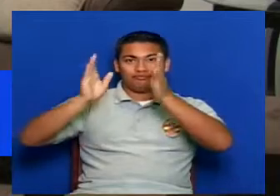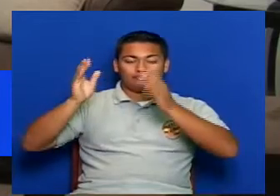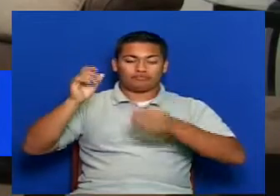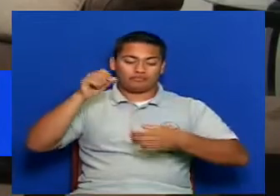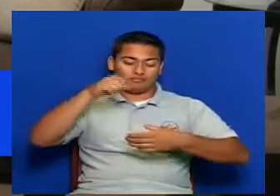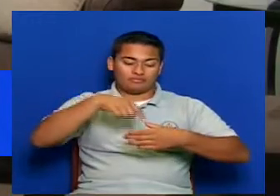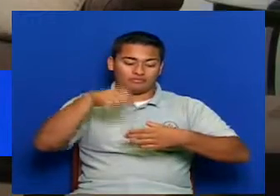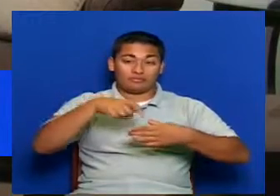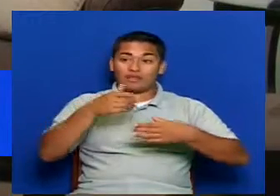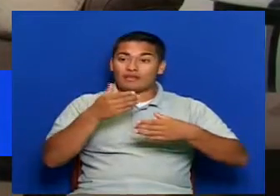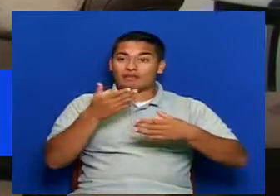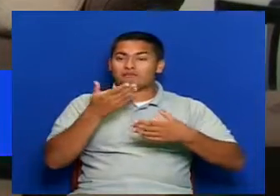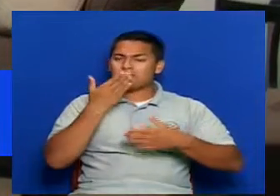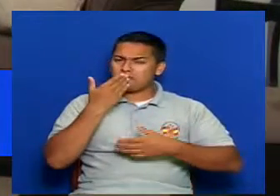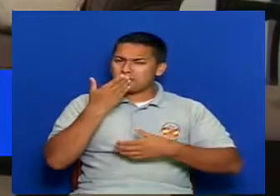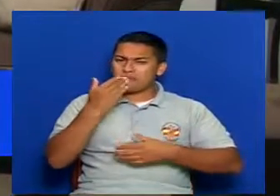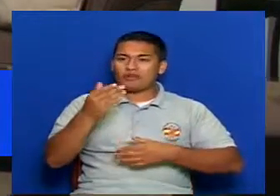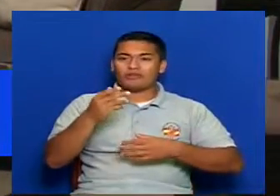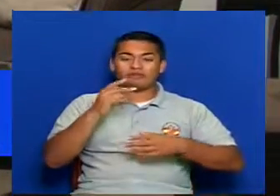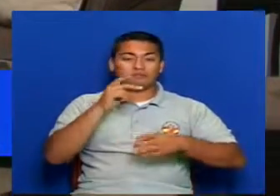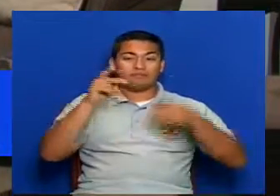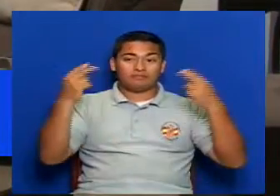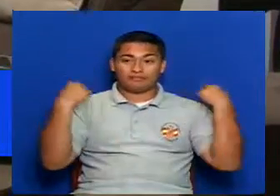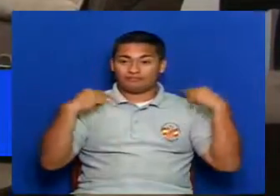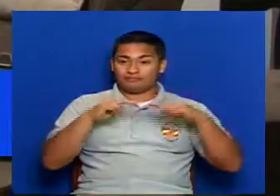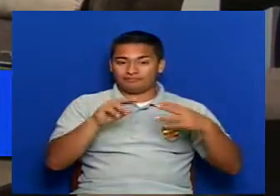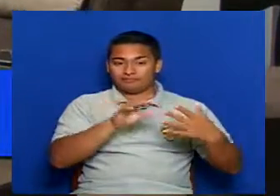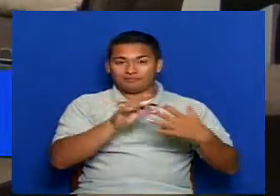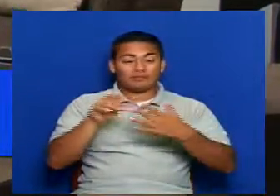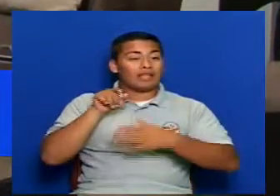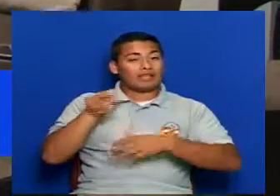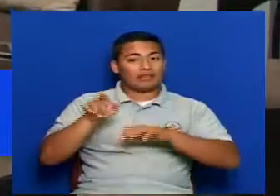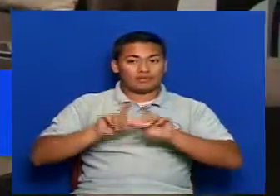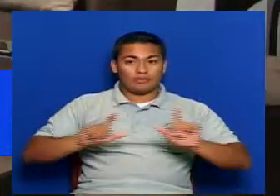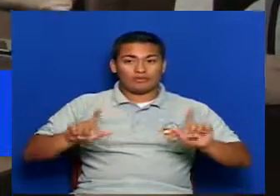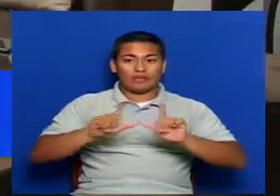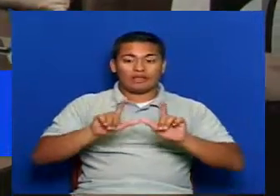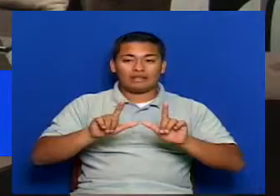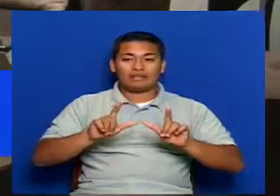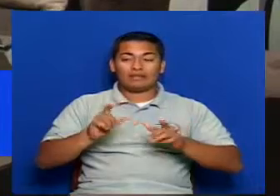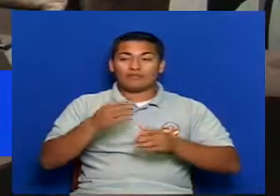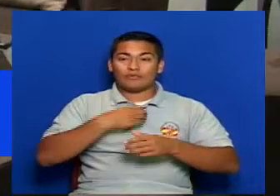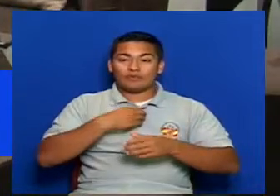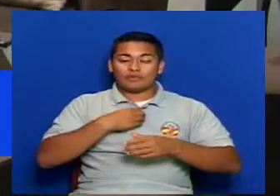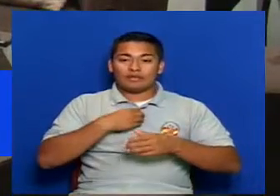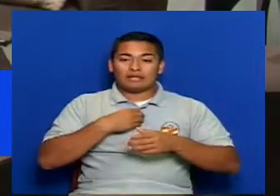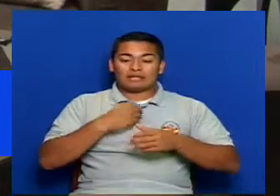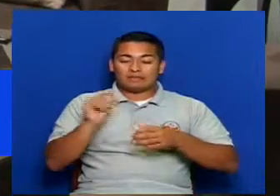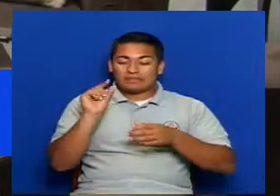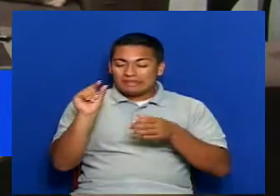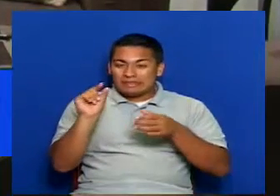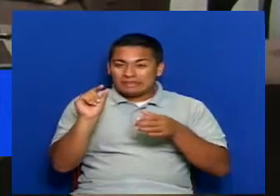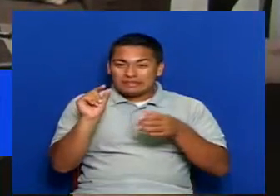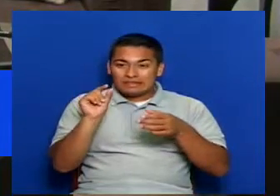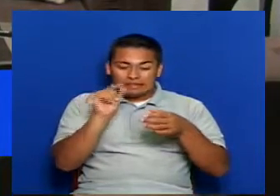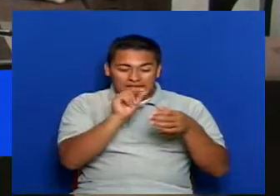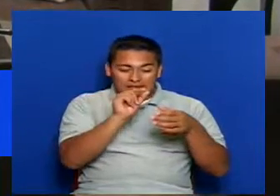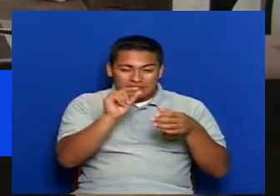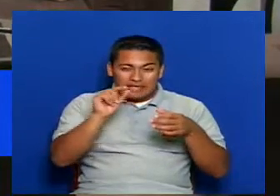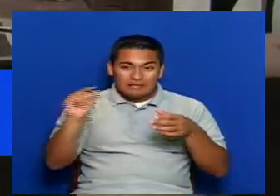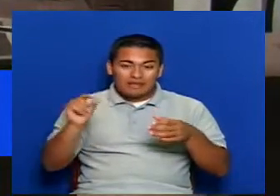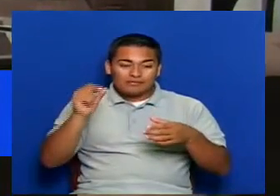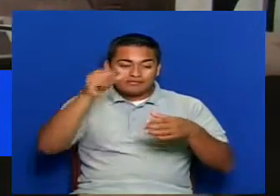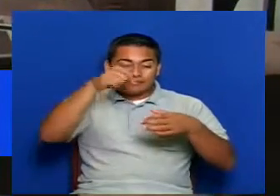es de alta calidad muy profesional y allí se preservan las semillas y se mejoran las semillas de